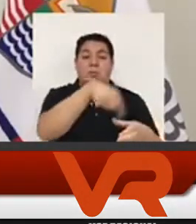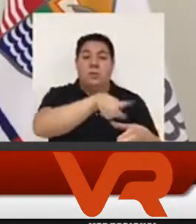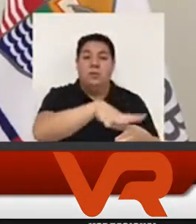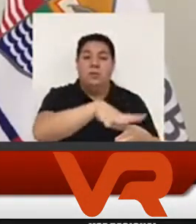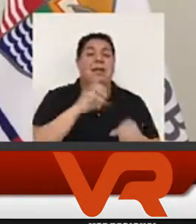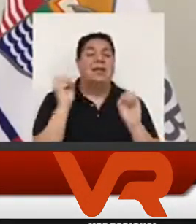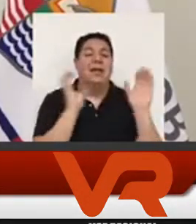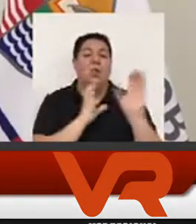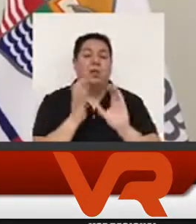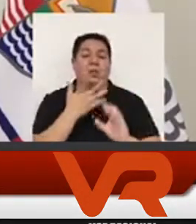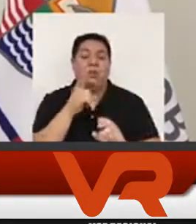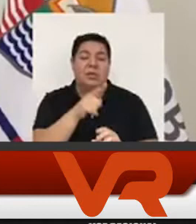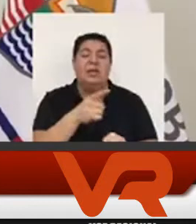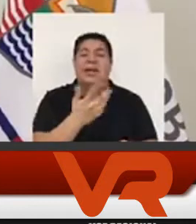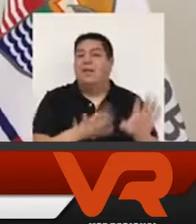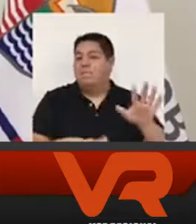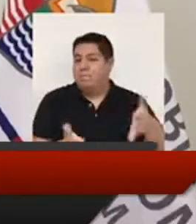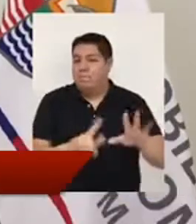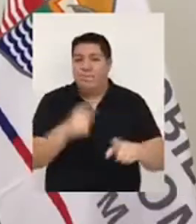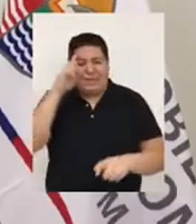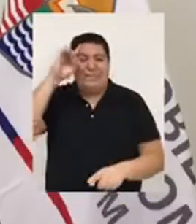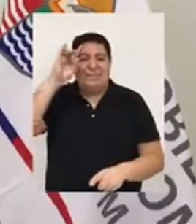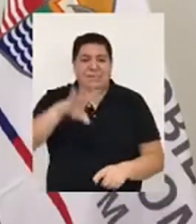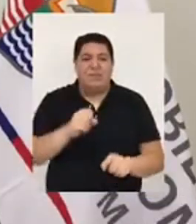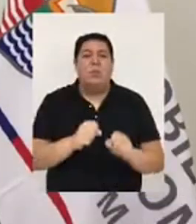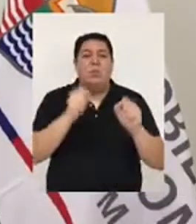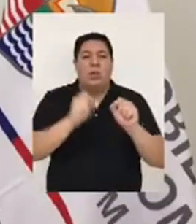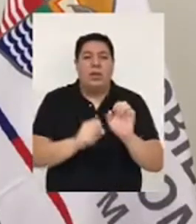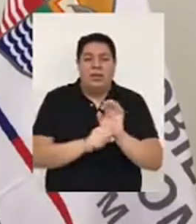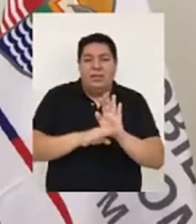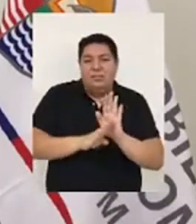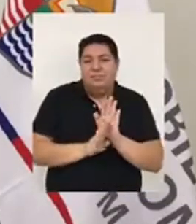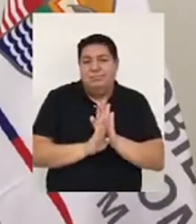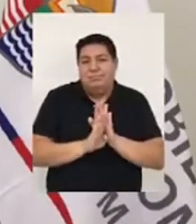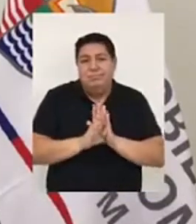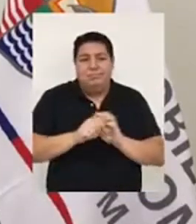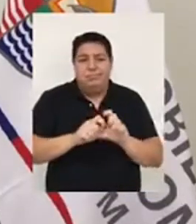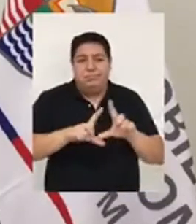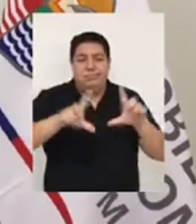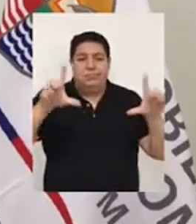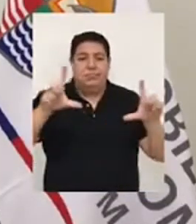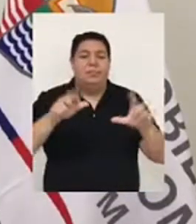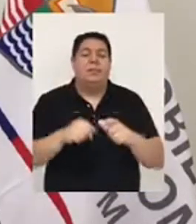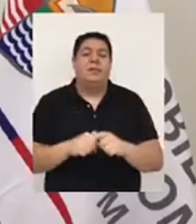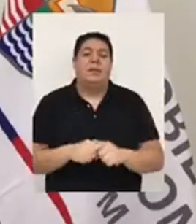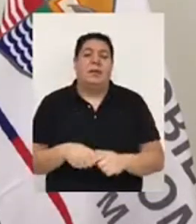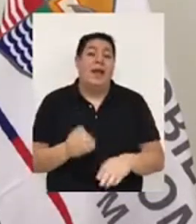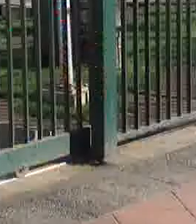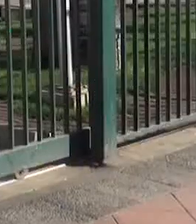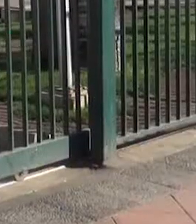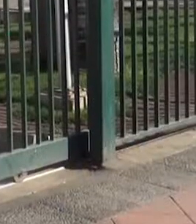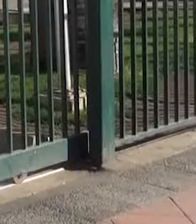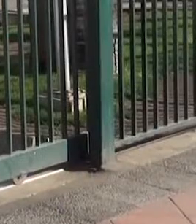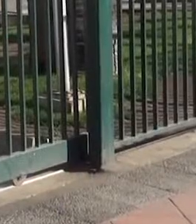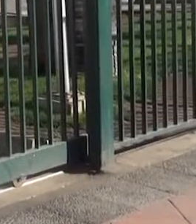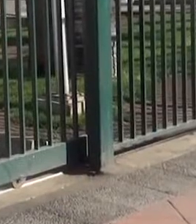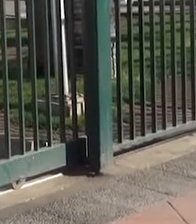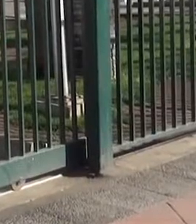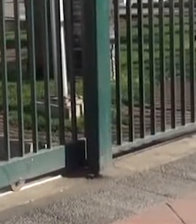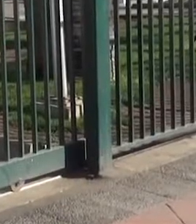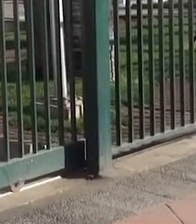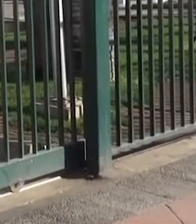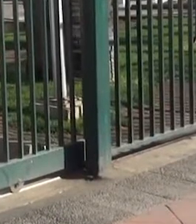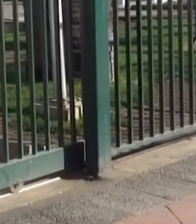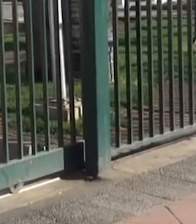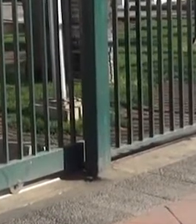dijimos el otro día, existe la probabilidad que se genere un brote en esa comuna y queremos tomar las medidas antes que eso ocurra. Ante estos